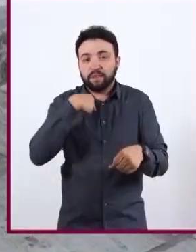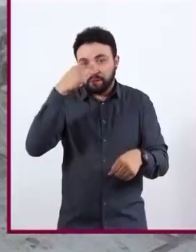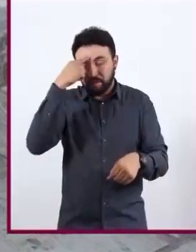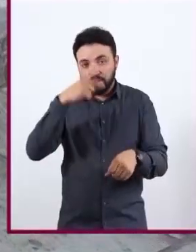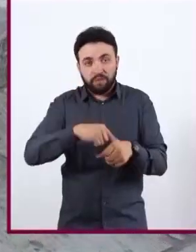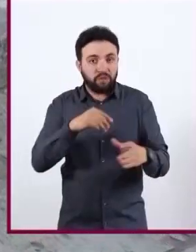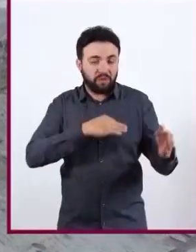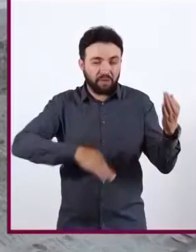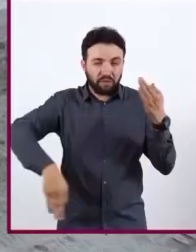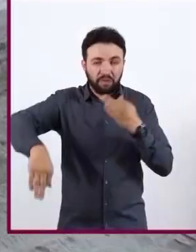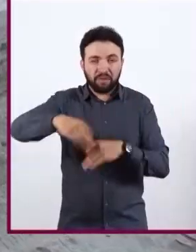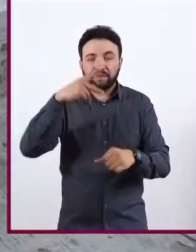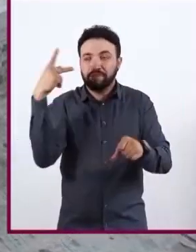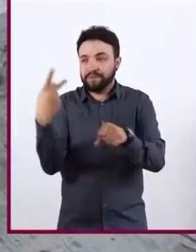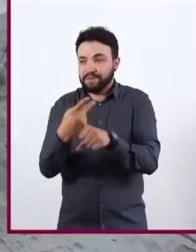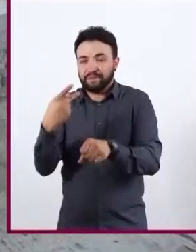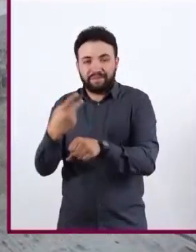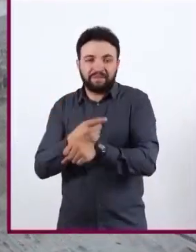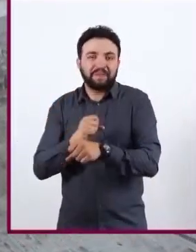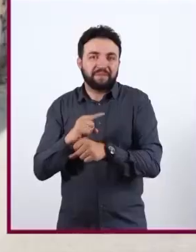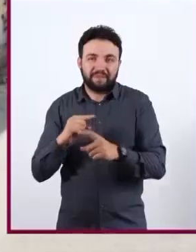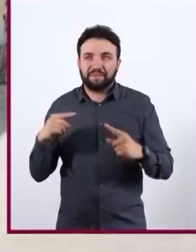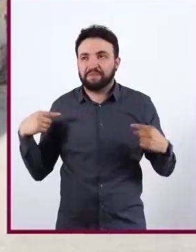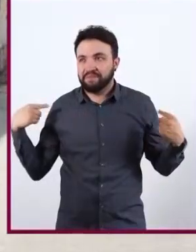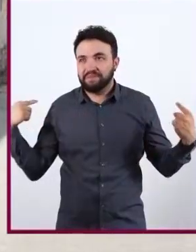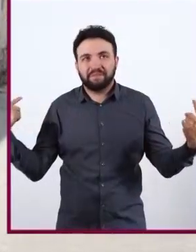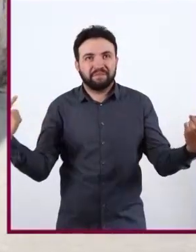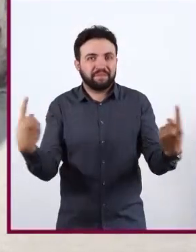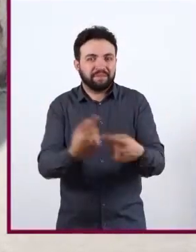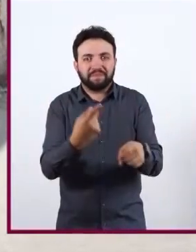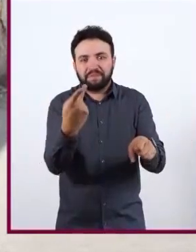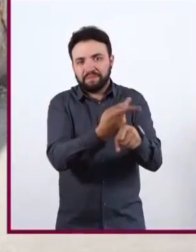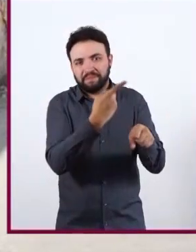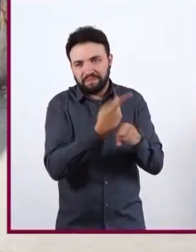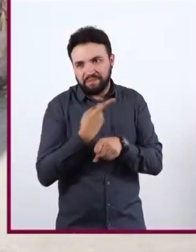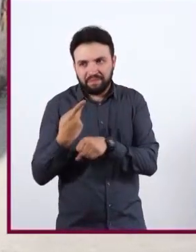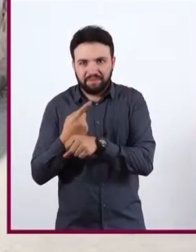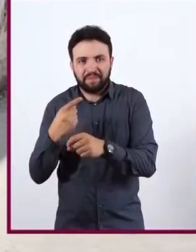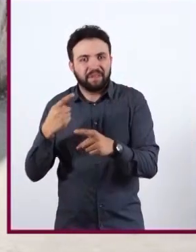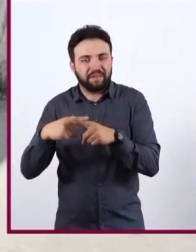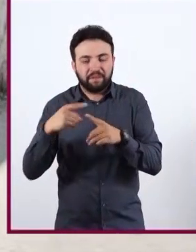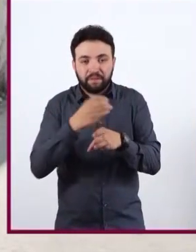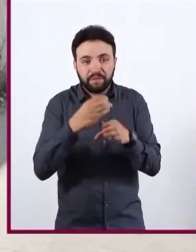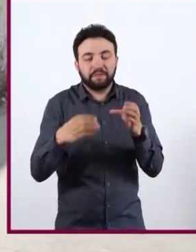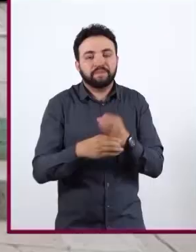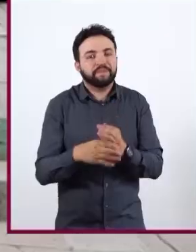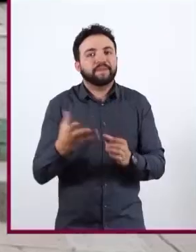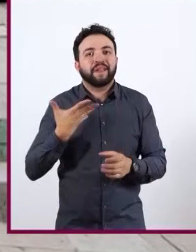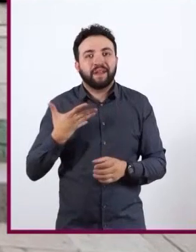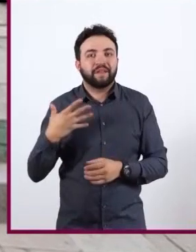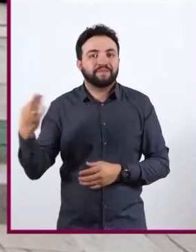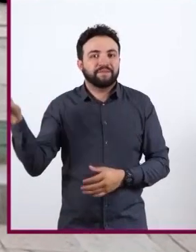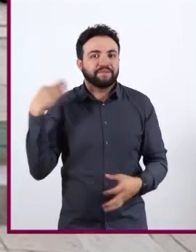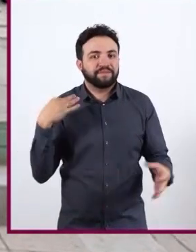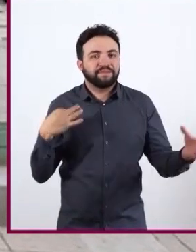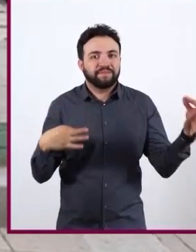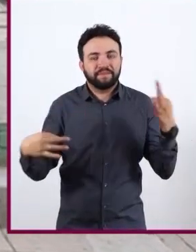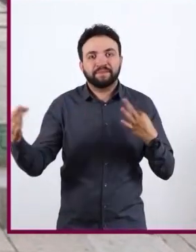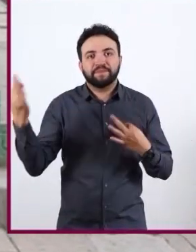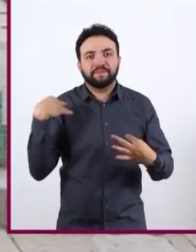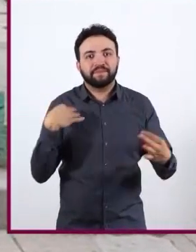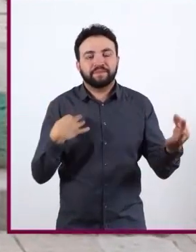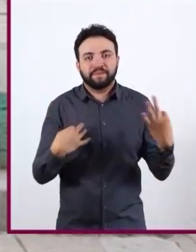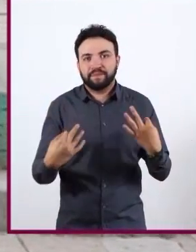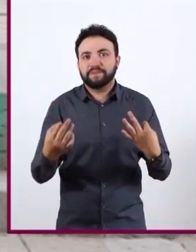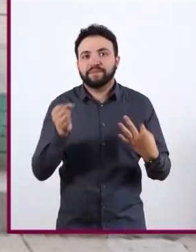lo que sucede alrededor de nosotros, nuestro contexto, nos afecta también de una manera